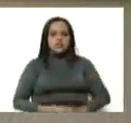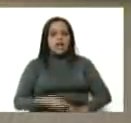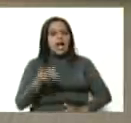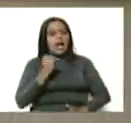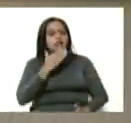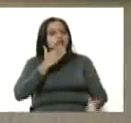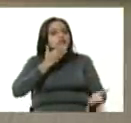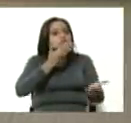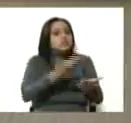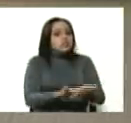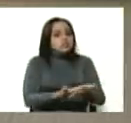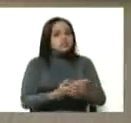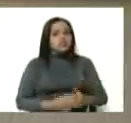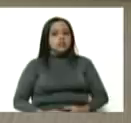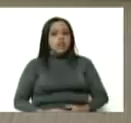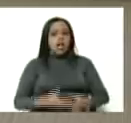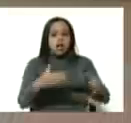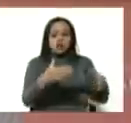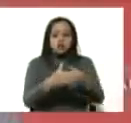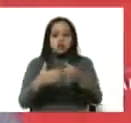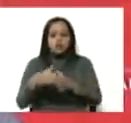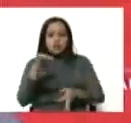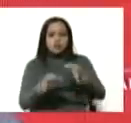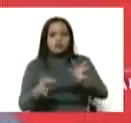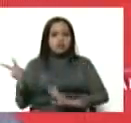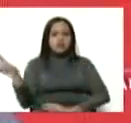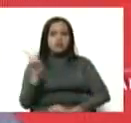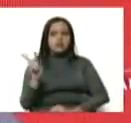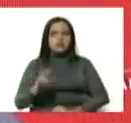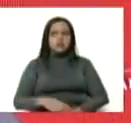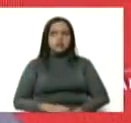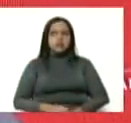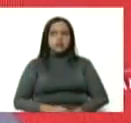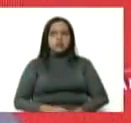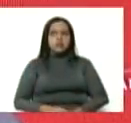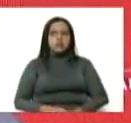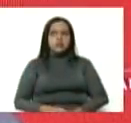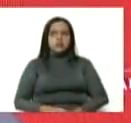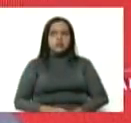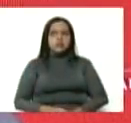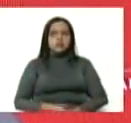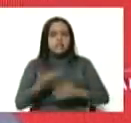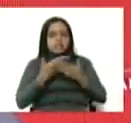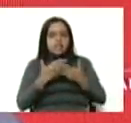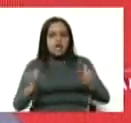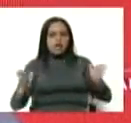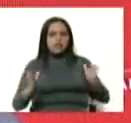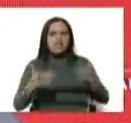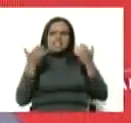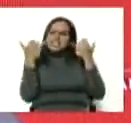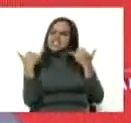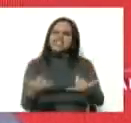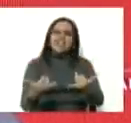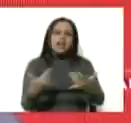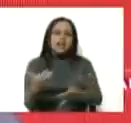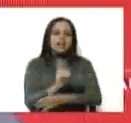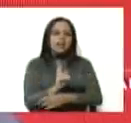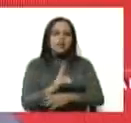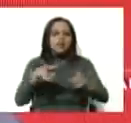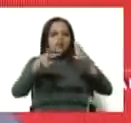ha solicitado a los órganos de justicia en Venezuela que se abra de forma inmediata